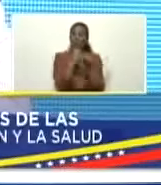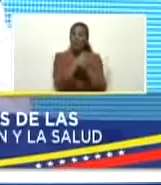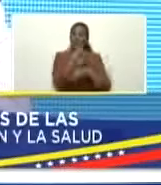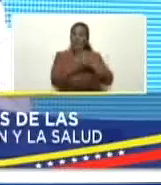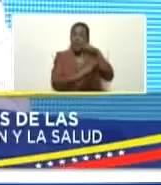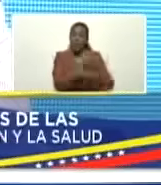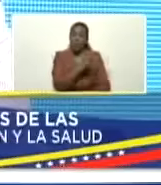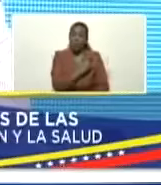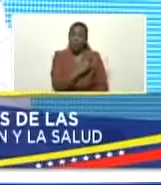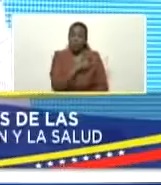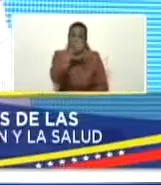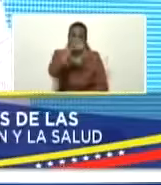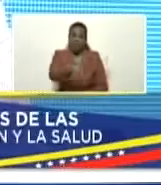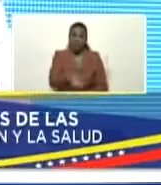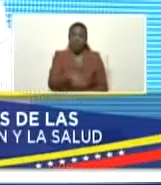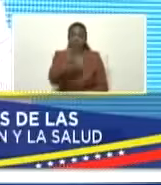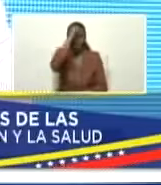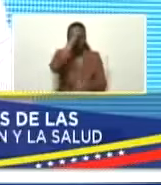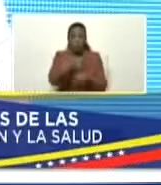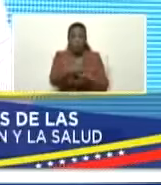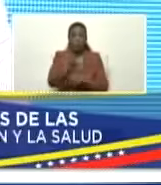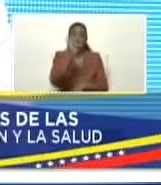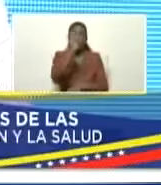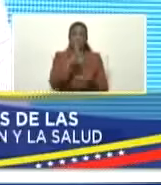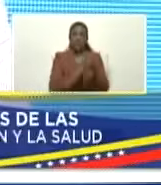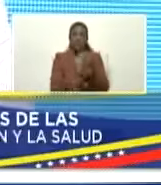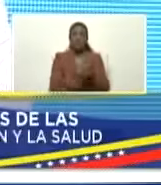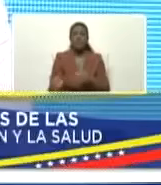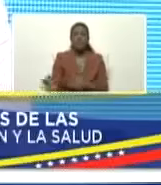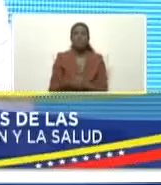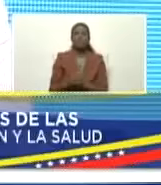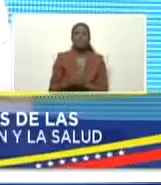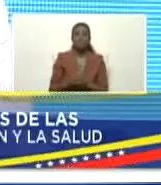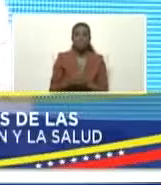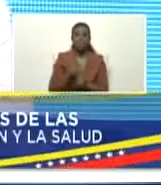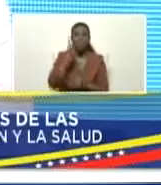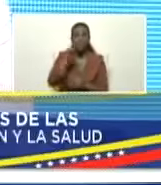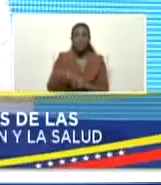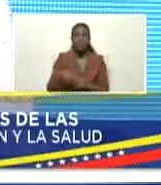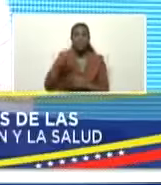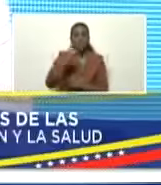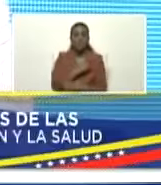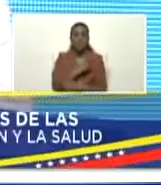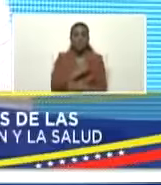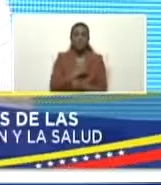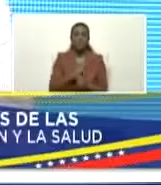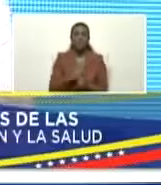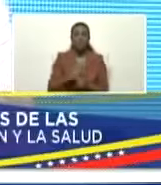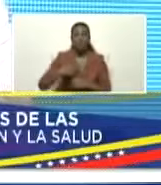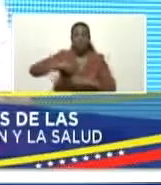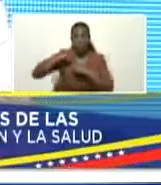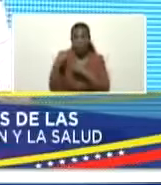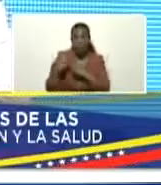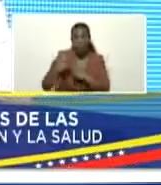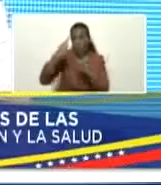está haciendo al frente del UNES, formando los profesionales de la policía del